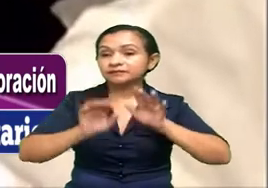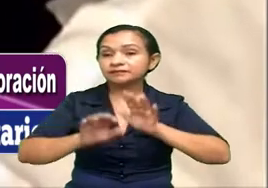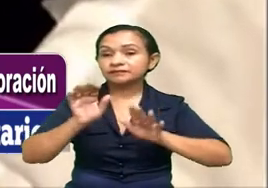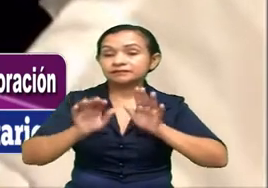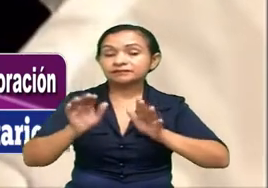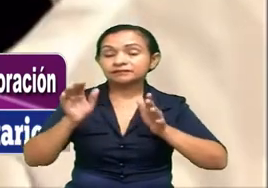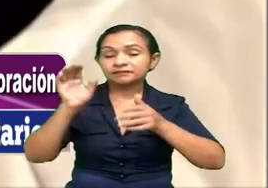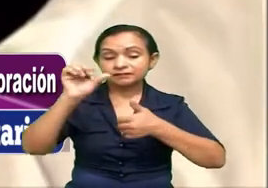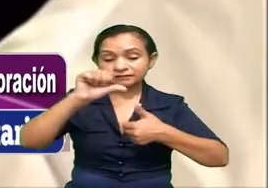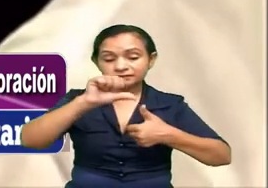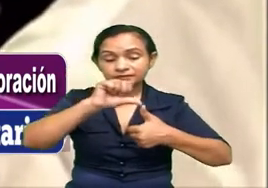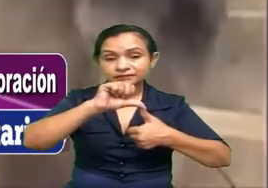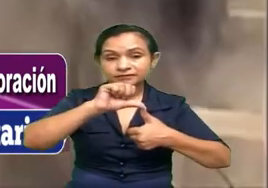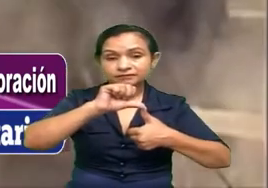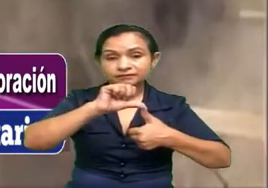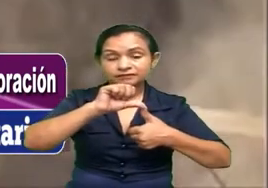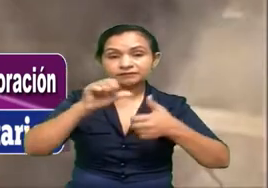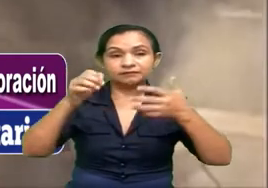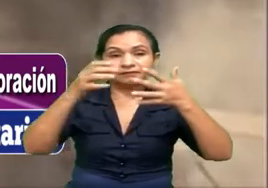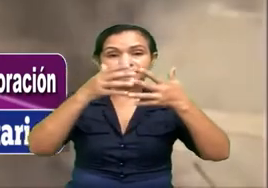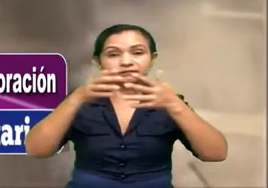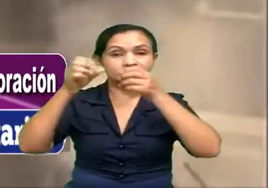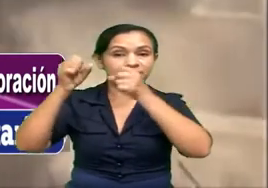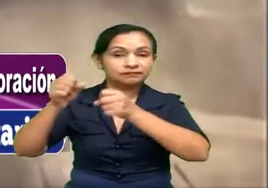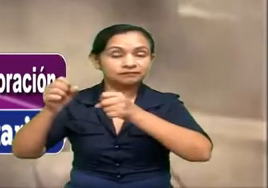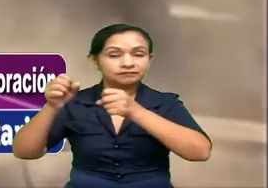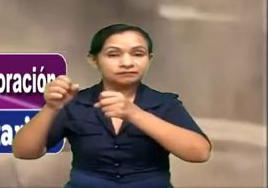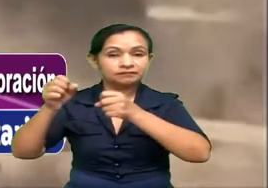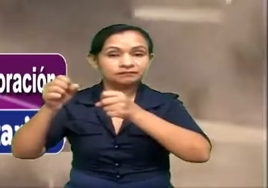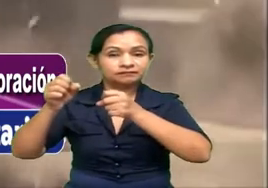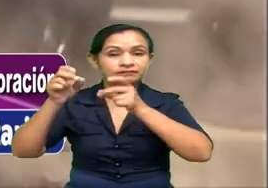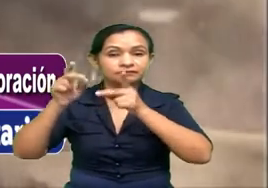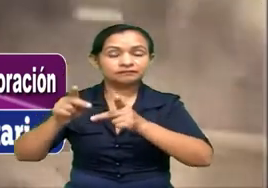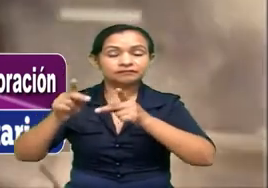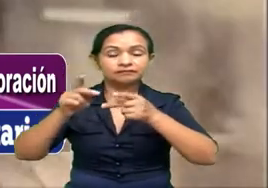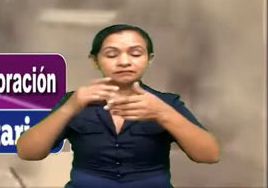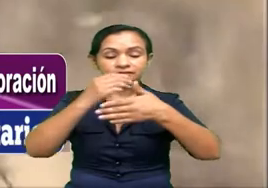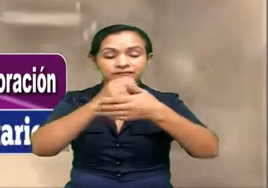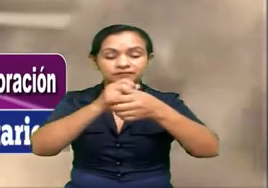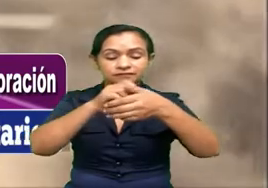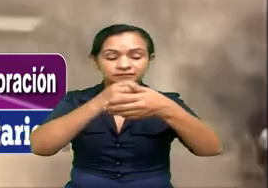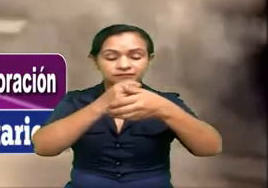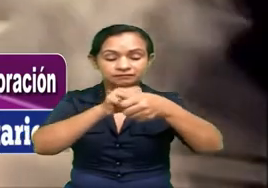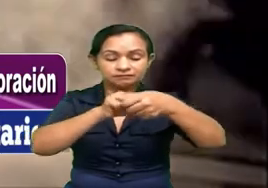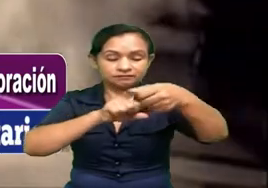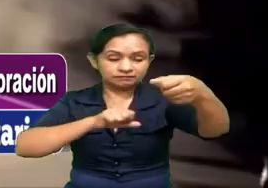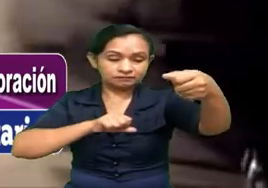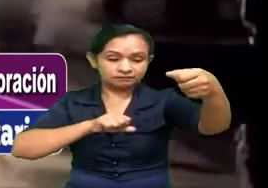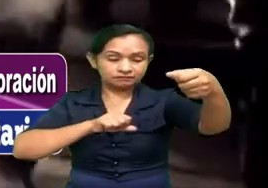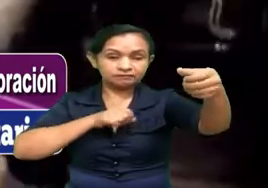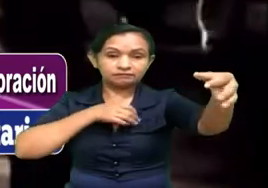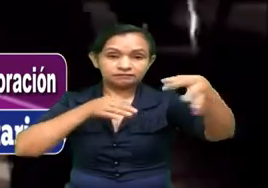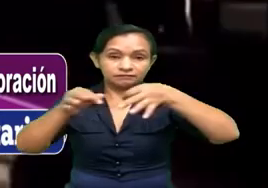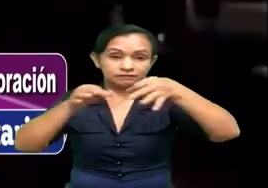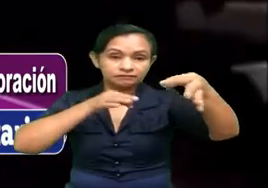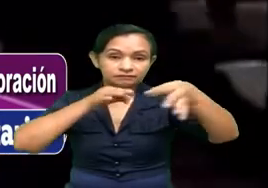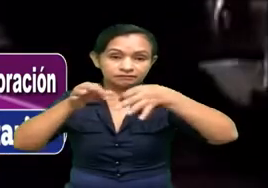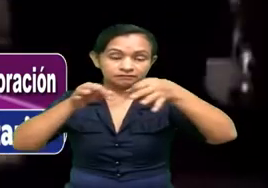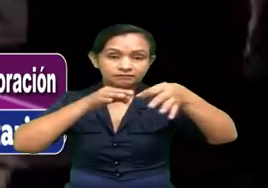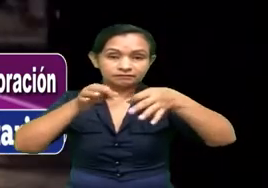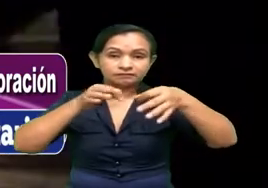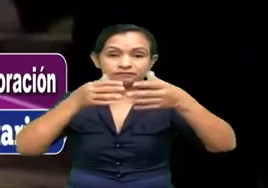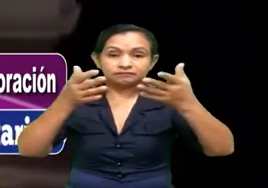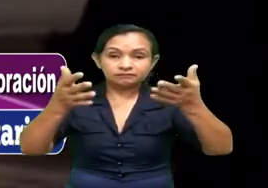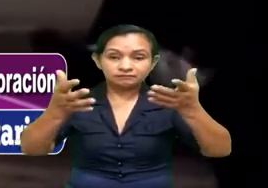asuntos de Centroamérica de Estados Unidos envíe una comunicación donde dice que el